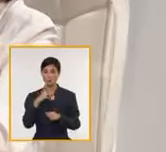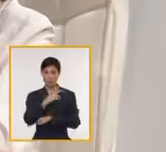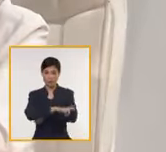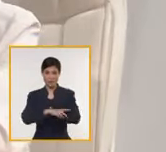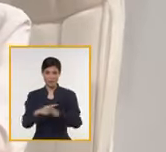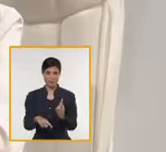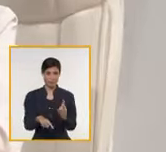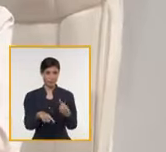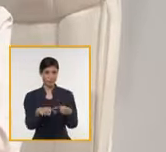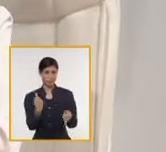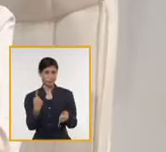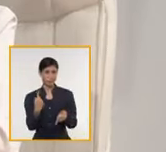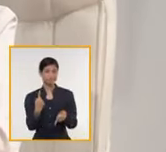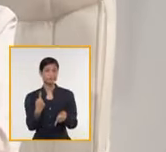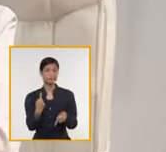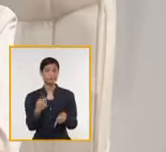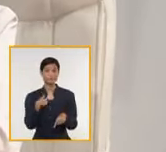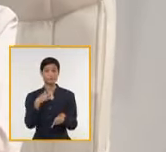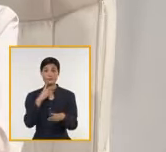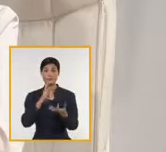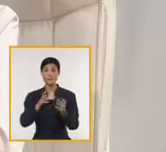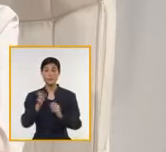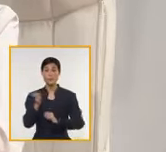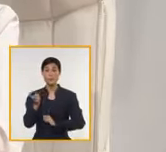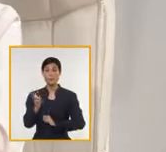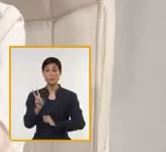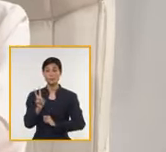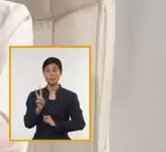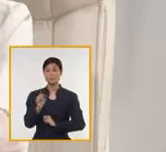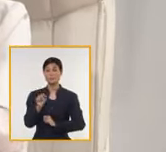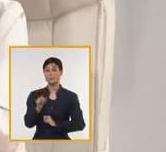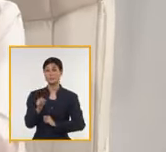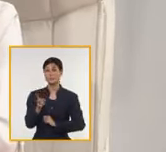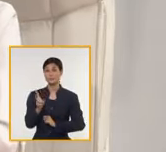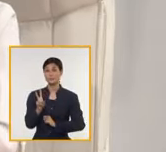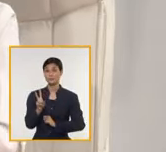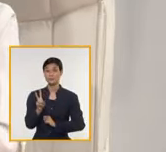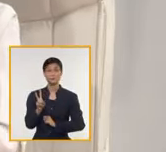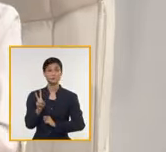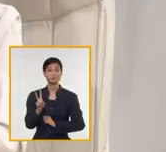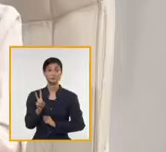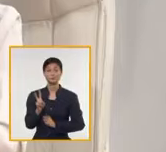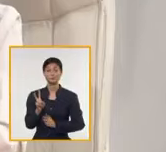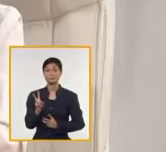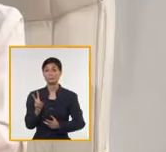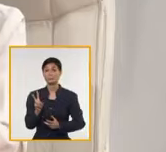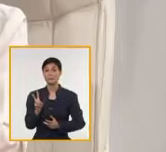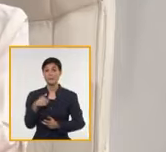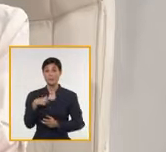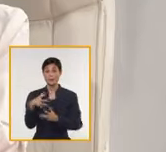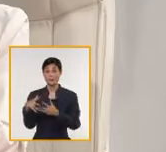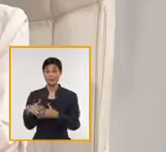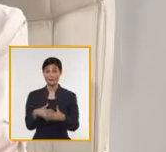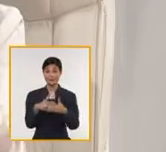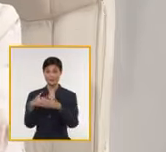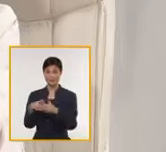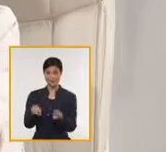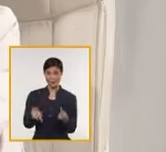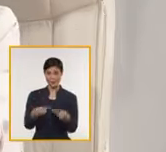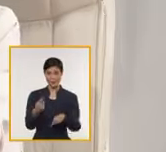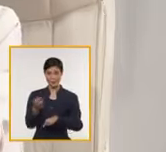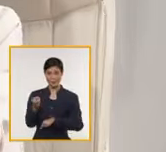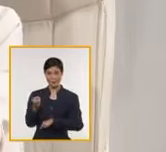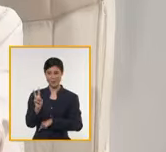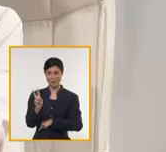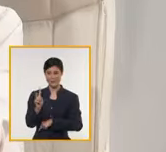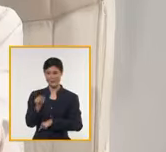es la oposición venezolana, la postura que ha tenido una oposición también con posturas diversas. De